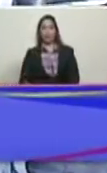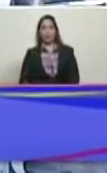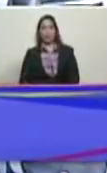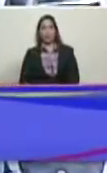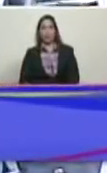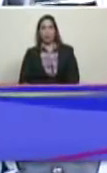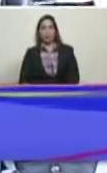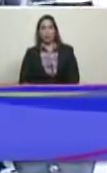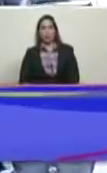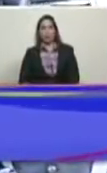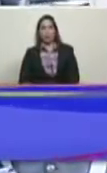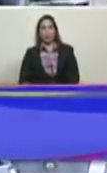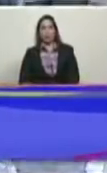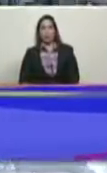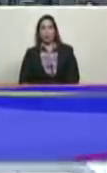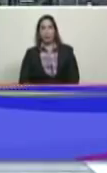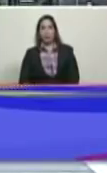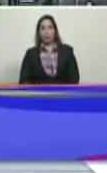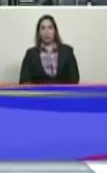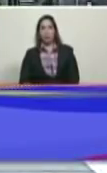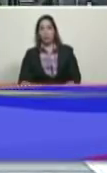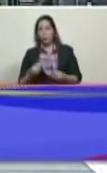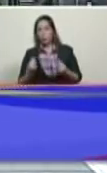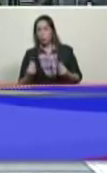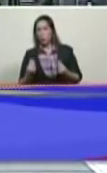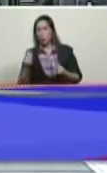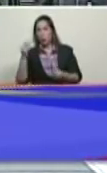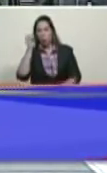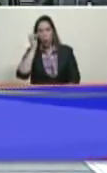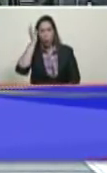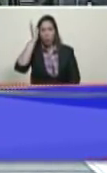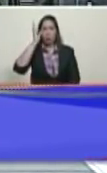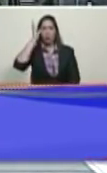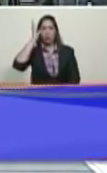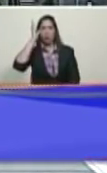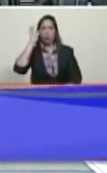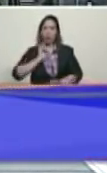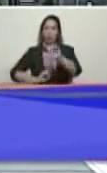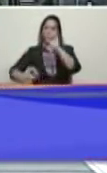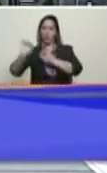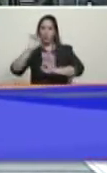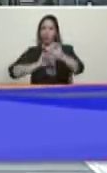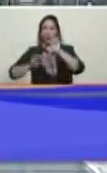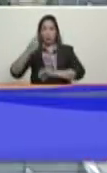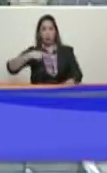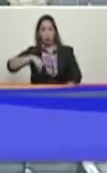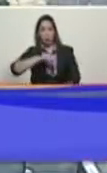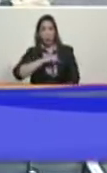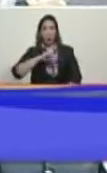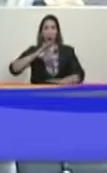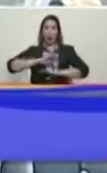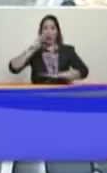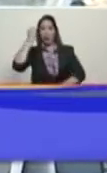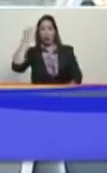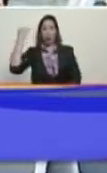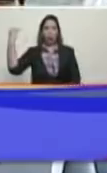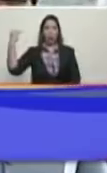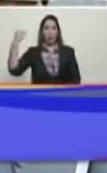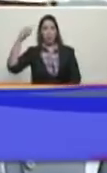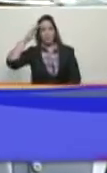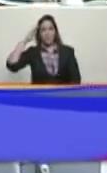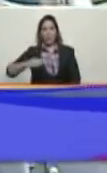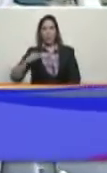Nuestro concepto estratégico de defensa, nuestra doctrina militar, nuestra ideología militar, no